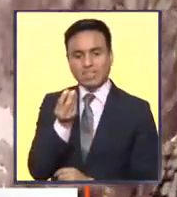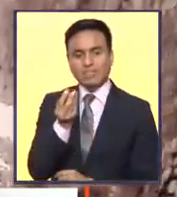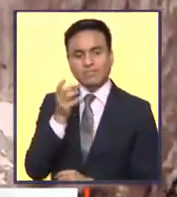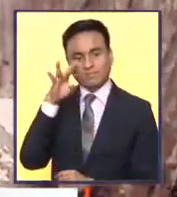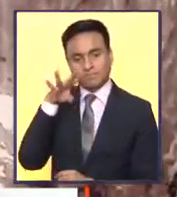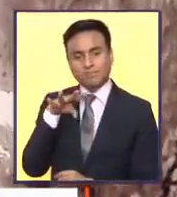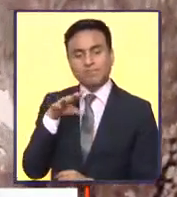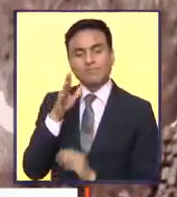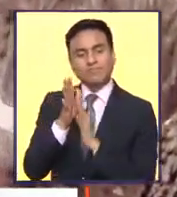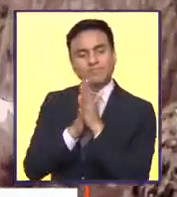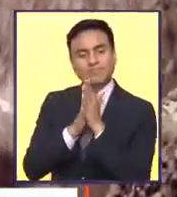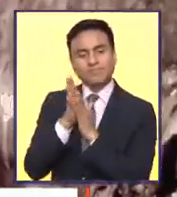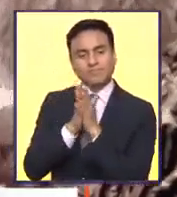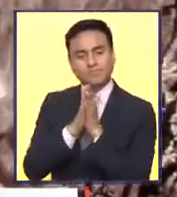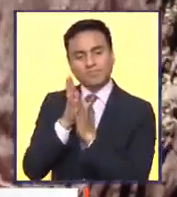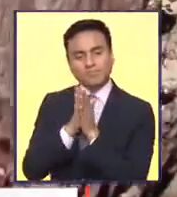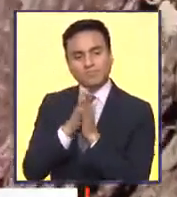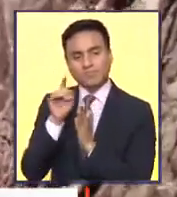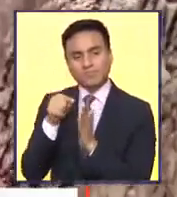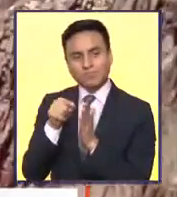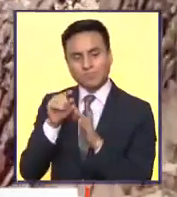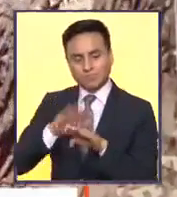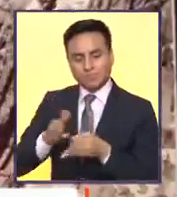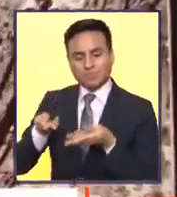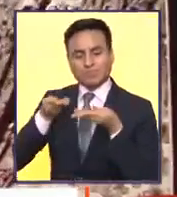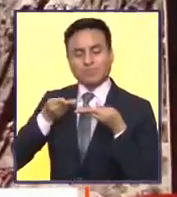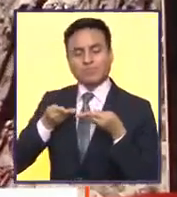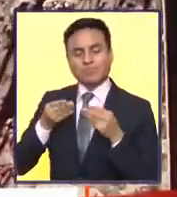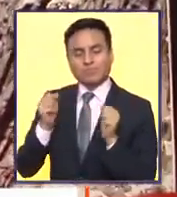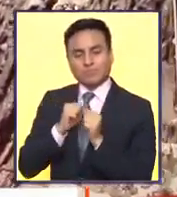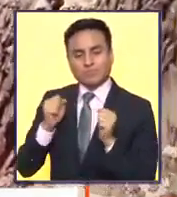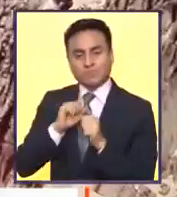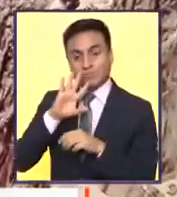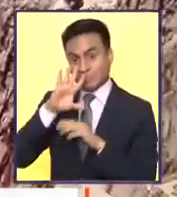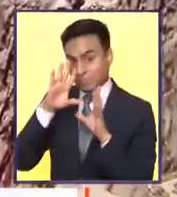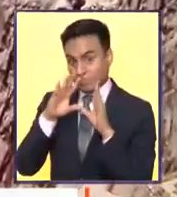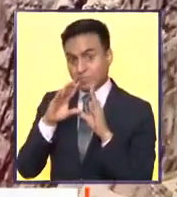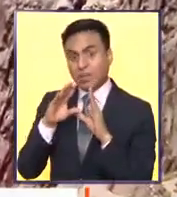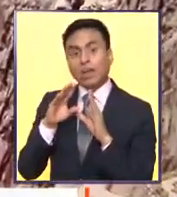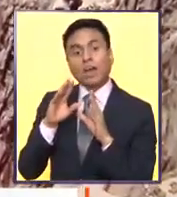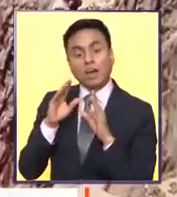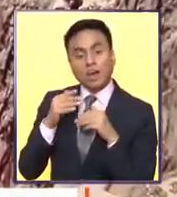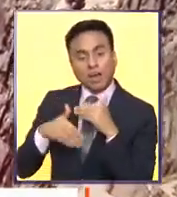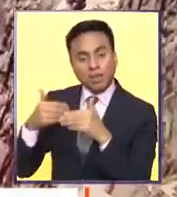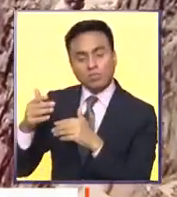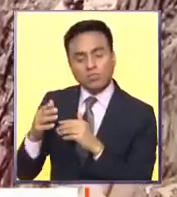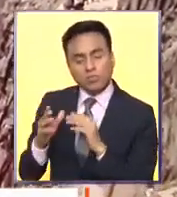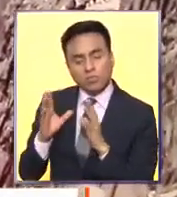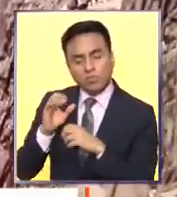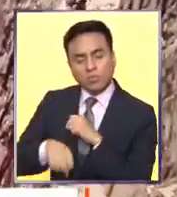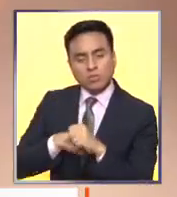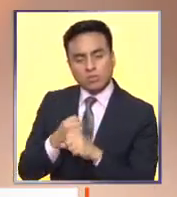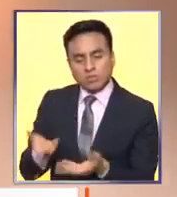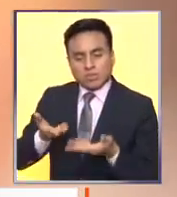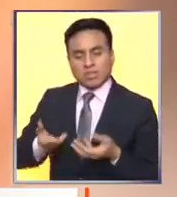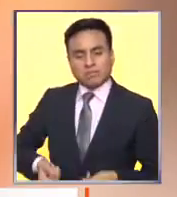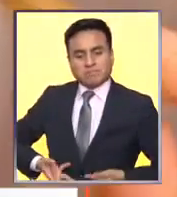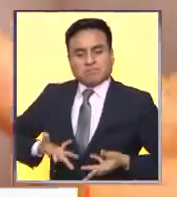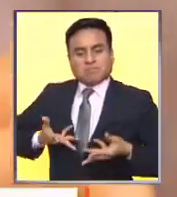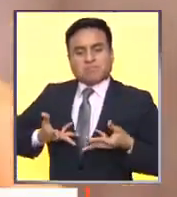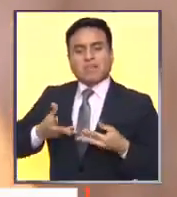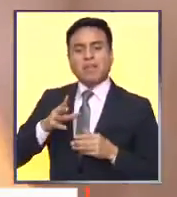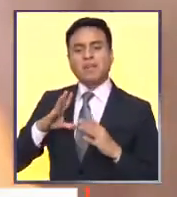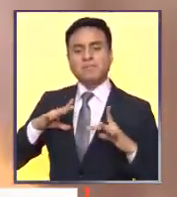que el chocolate, además de calentarnos durante el invierno, durante todo el año, libera endorfinas. Nos hace más felices.